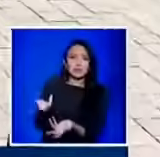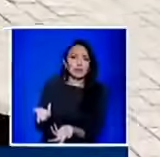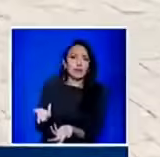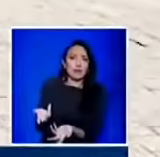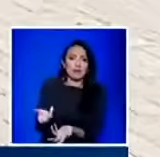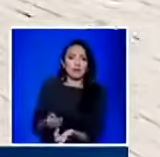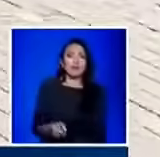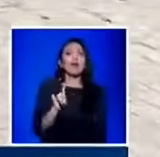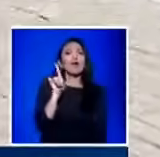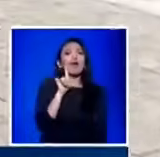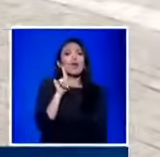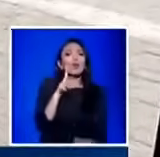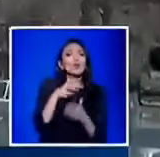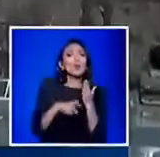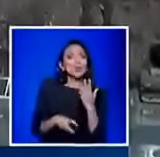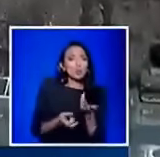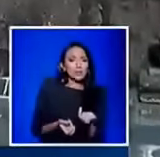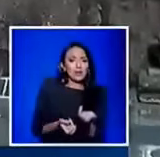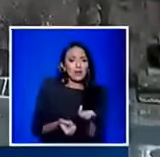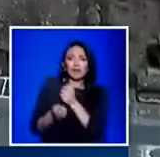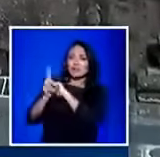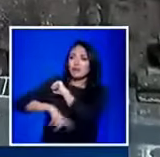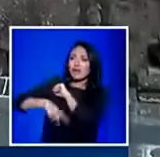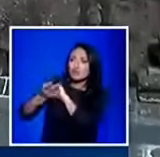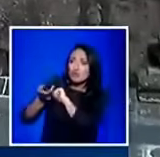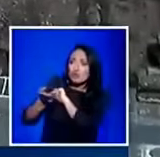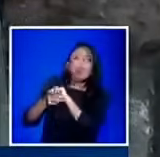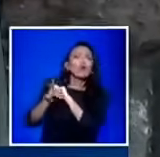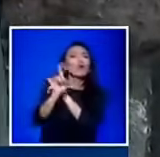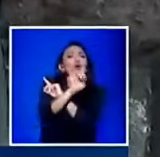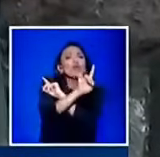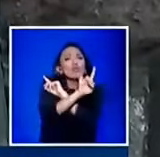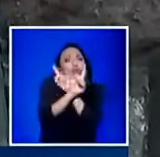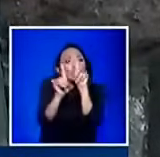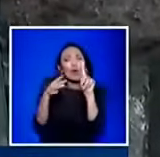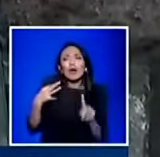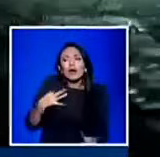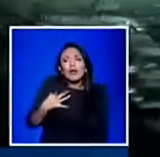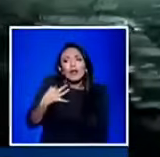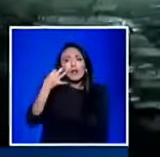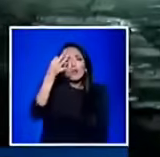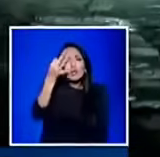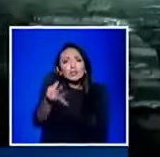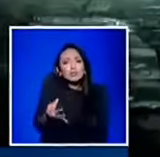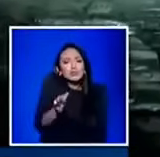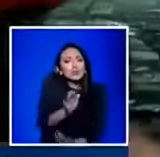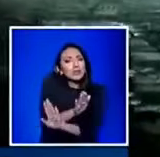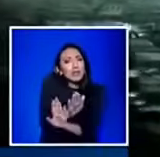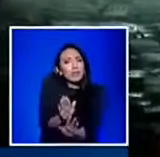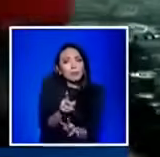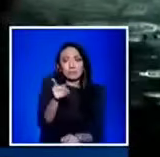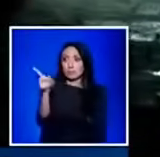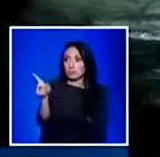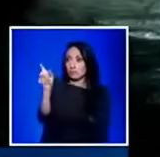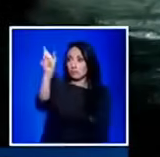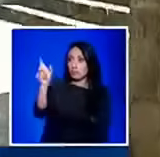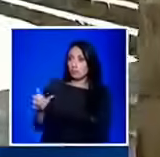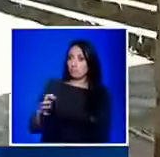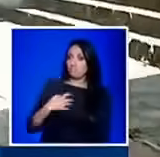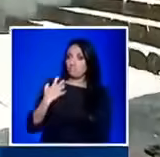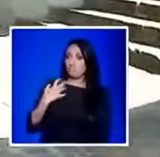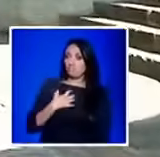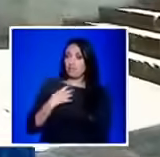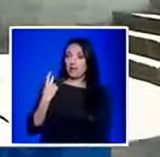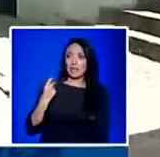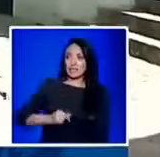se trata de una multa, que le sancionen. Por favor, debemos colaborar. Cuidado, y se encuentra con esta vecina, que